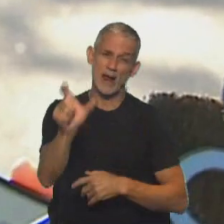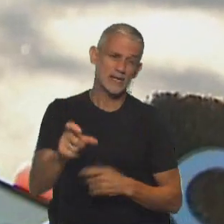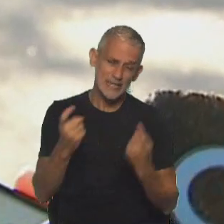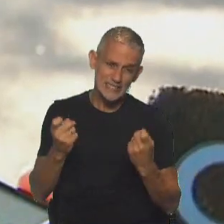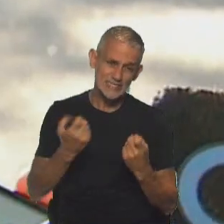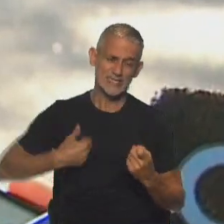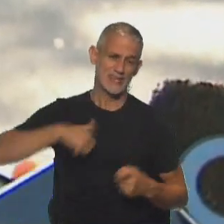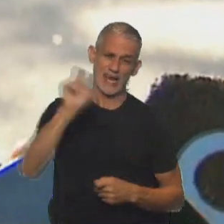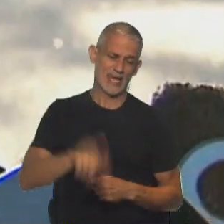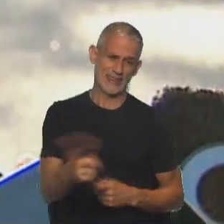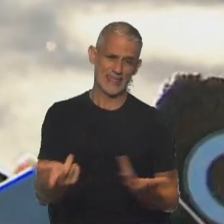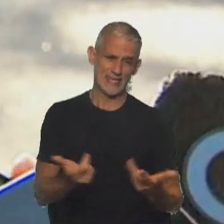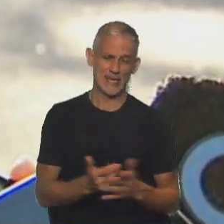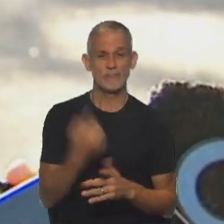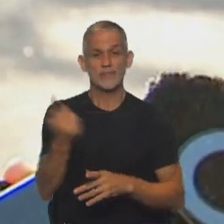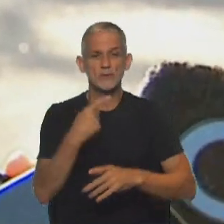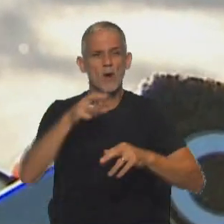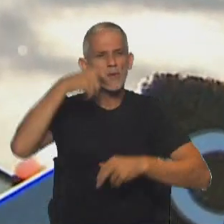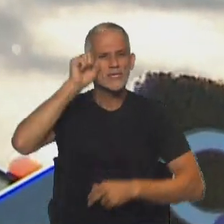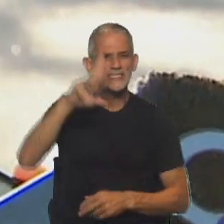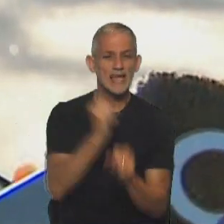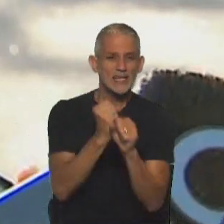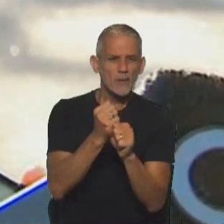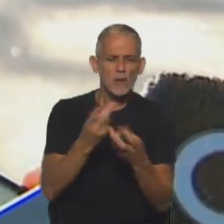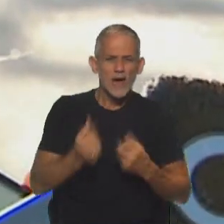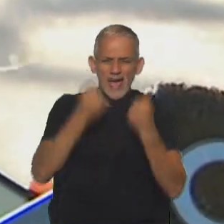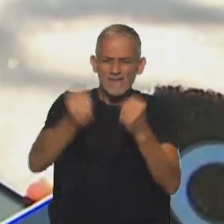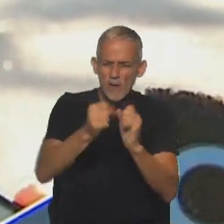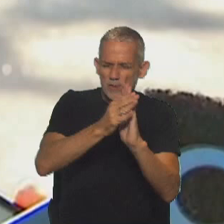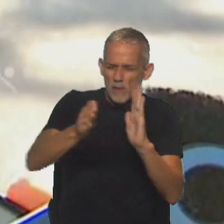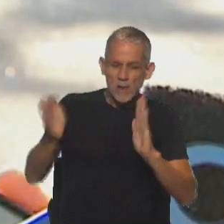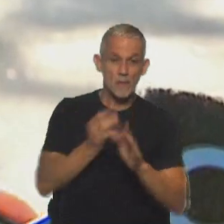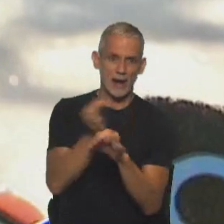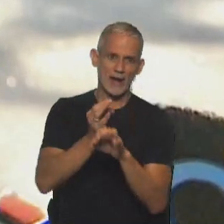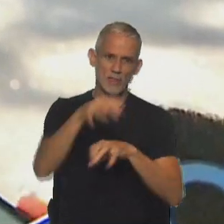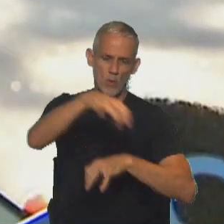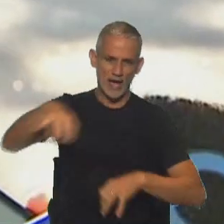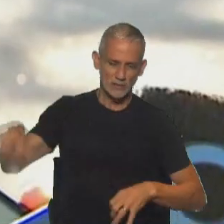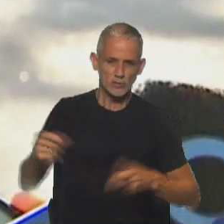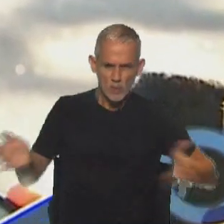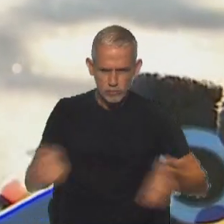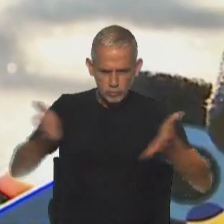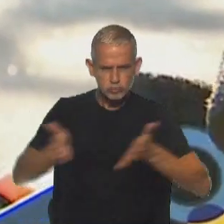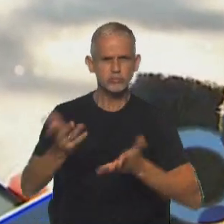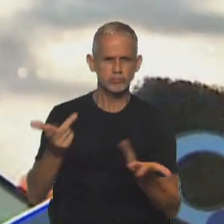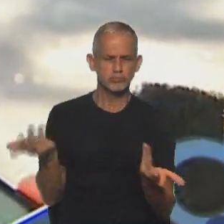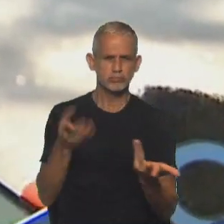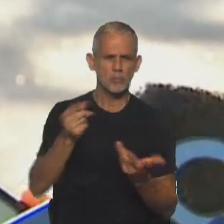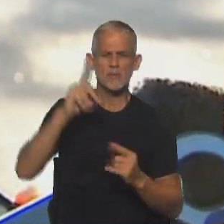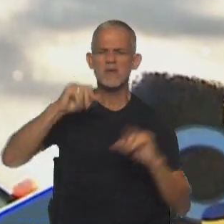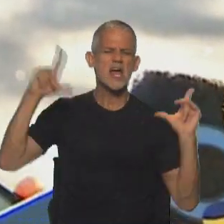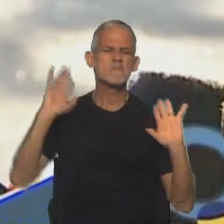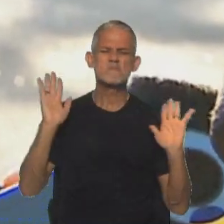la patria, trabajando junto al potencial para direccionar todo el esfuerzo en el sistema educativo y en las capacidades productivas, lejos de las